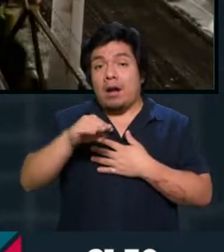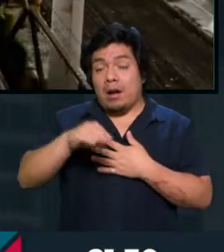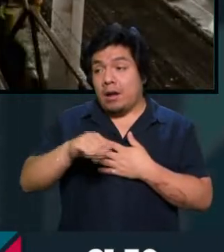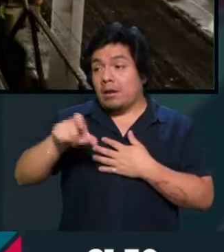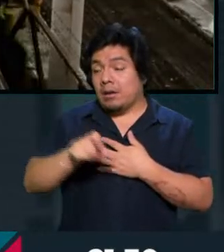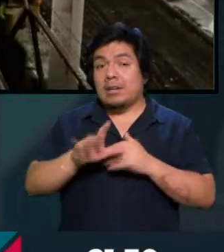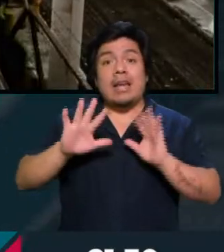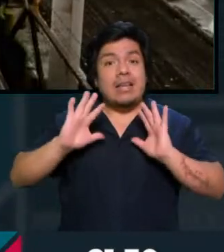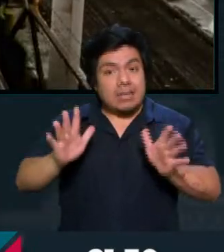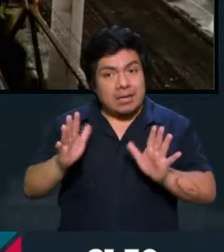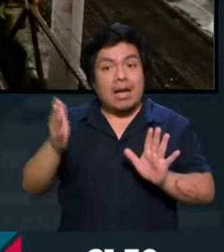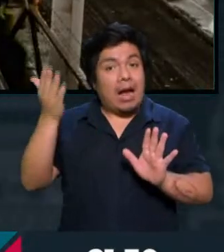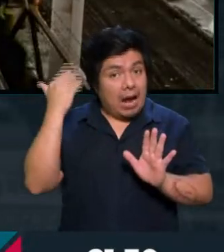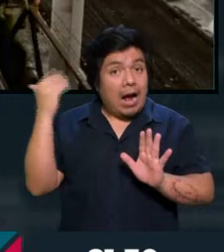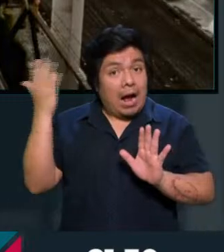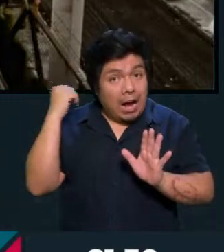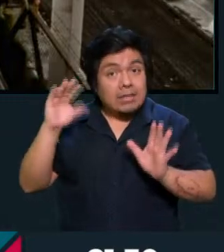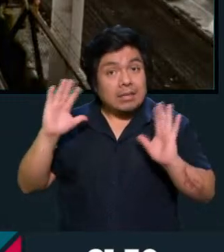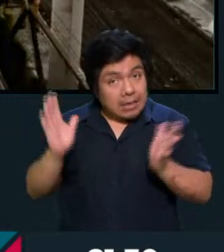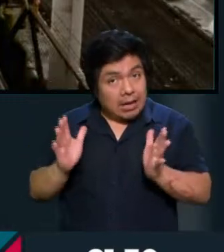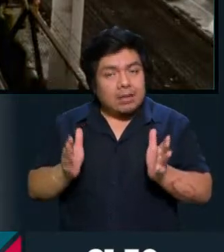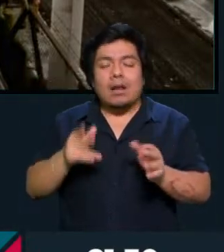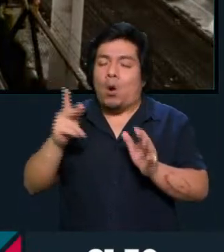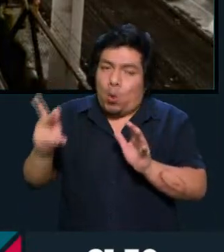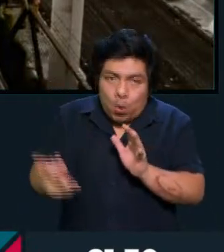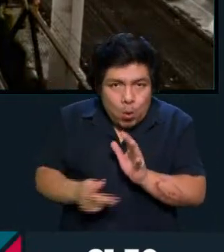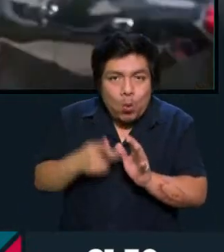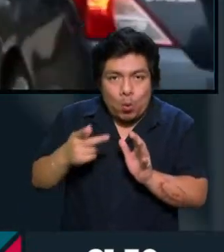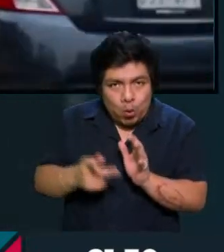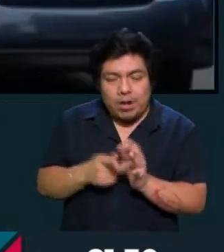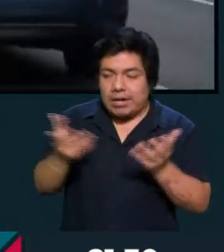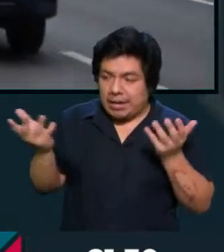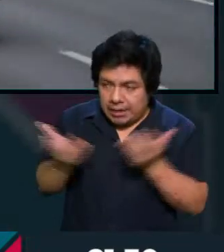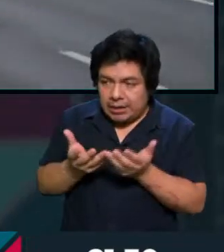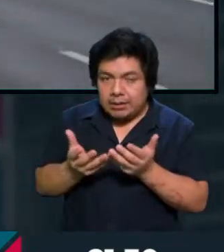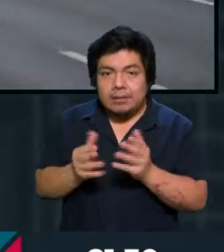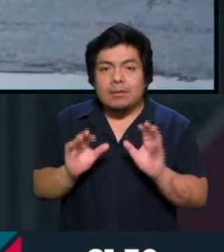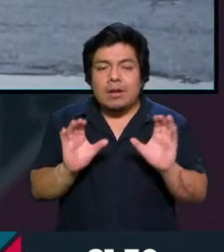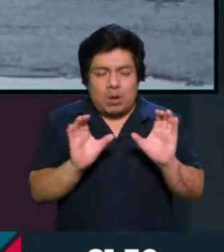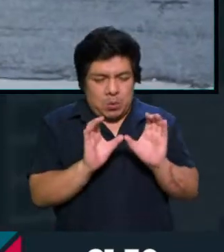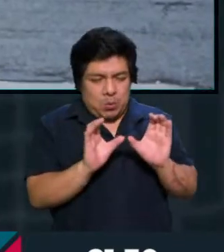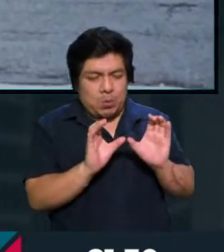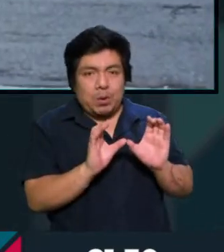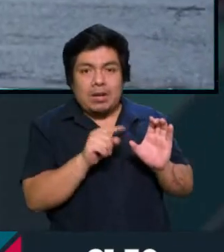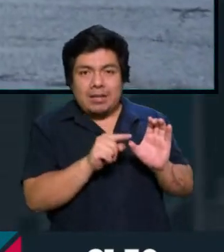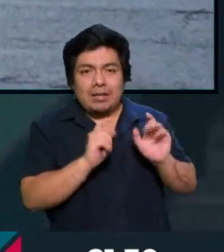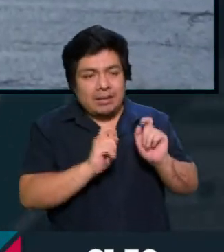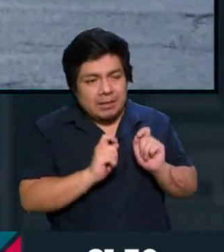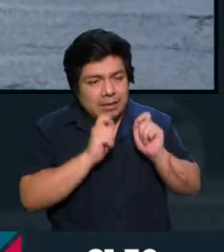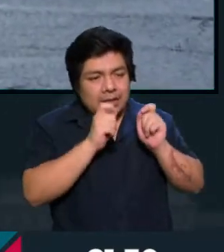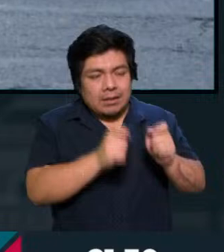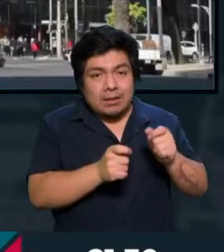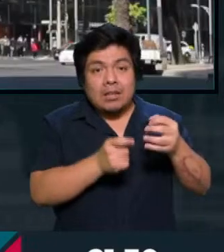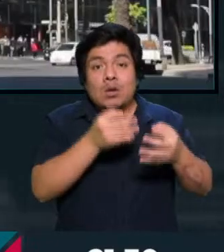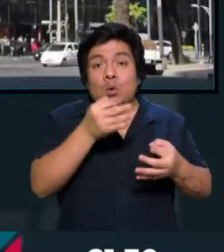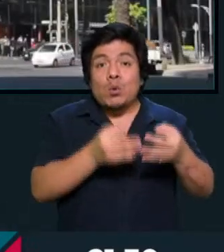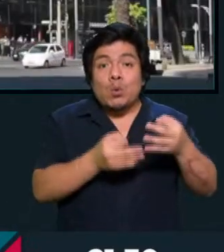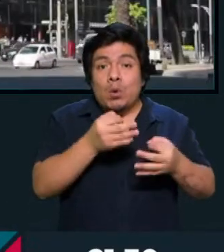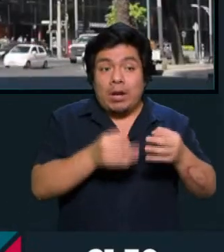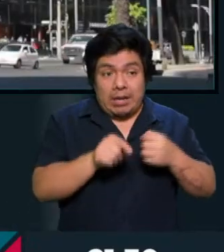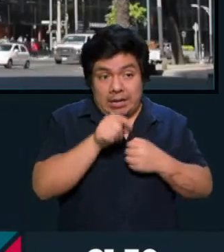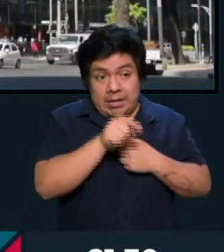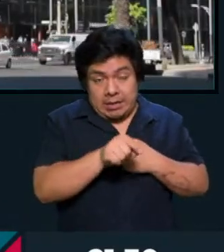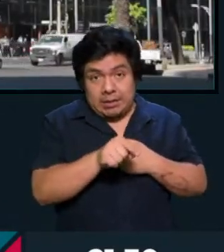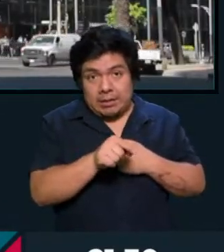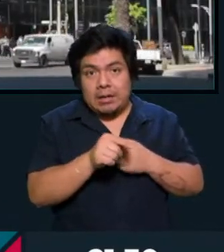ya lo hizo antes, pero lo va a poder volver a hacer, dar una credencial, un documento de identidad jurídica que les permita